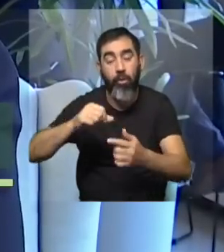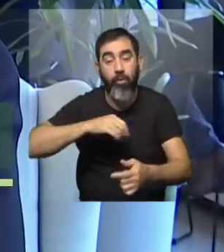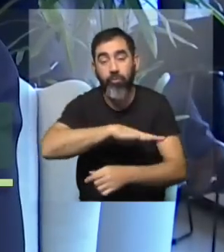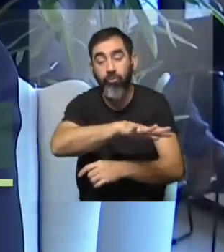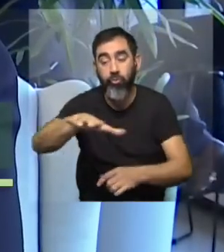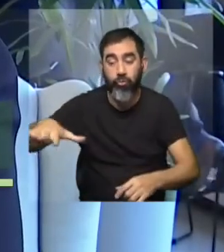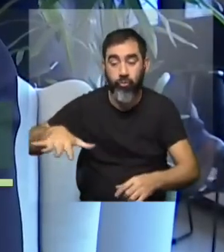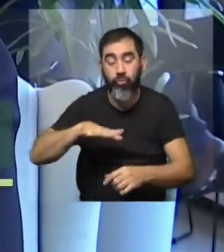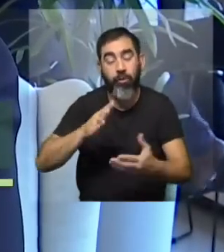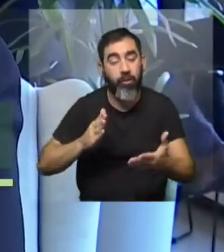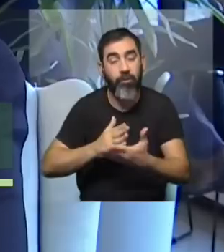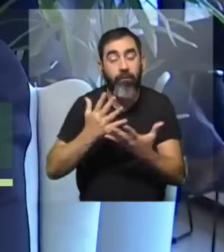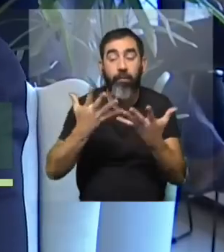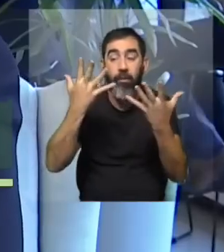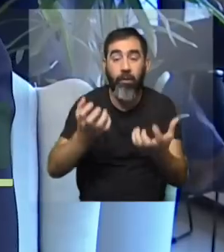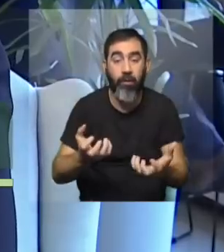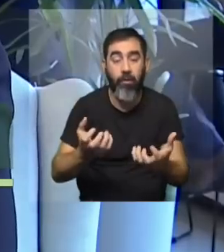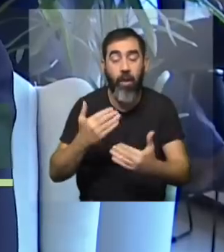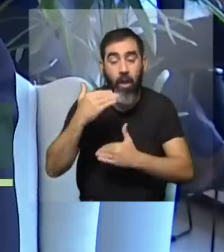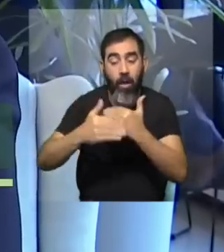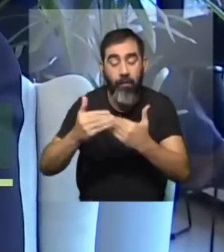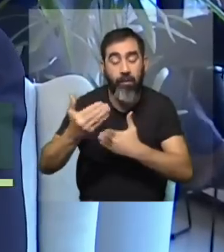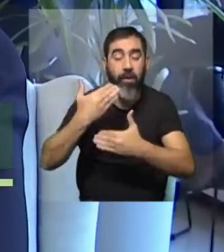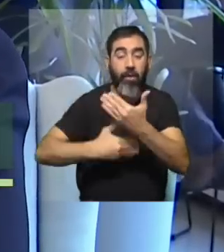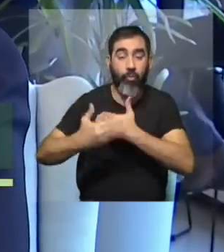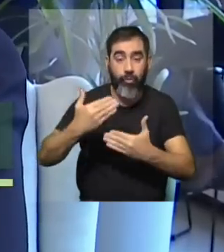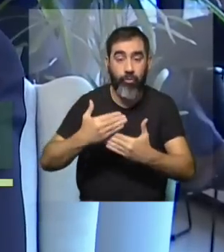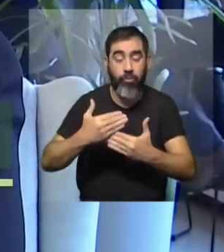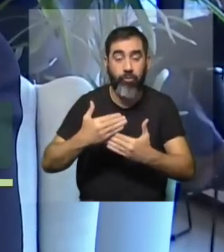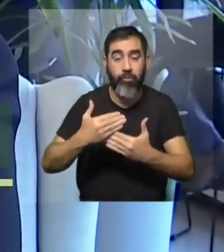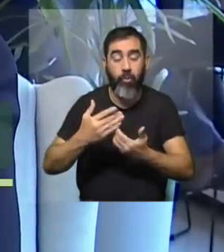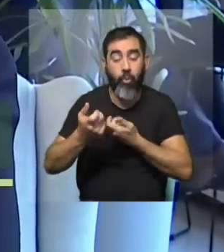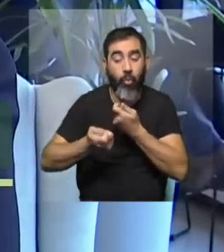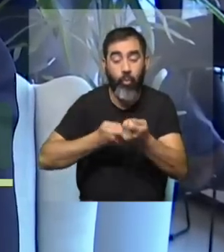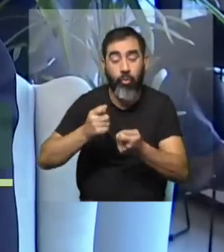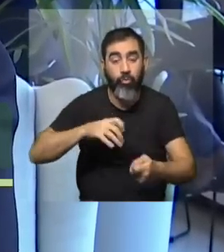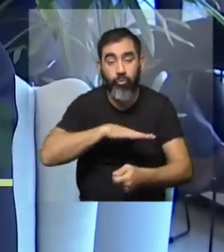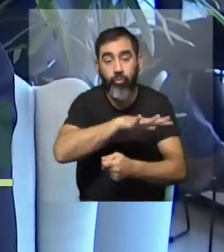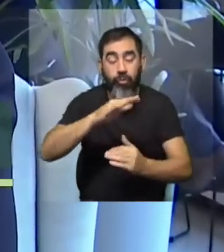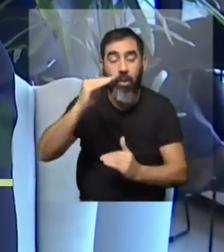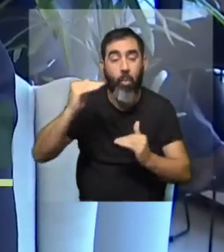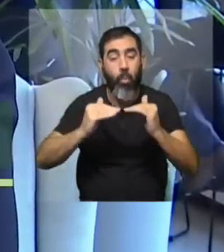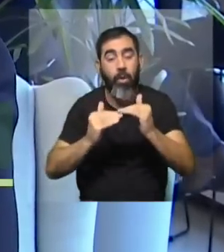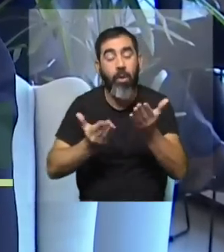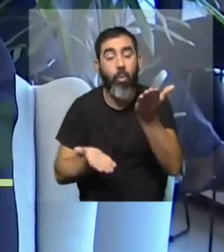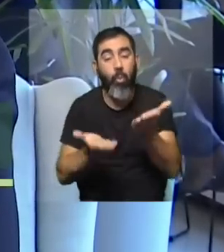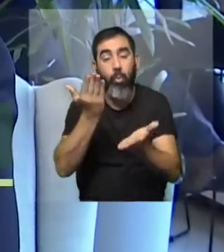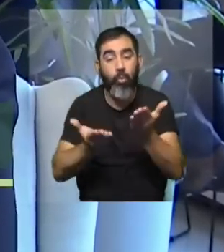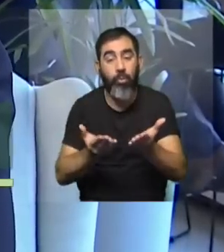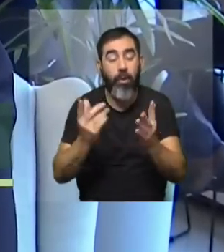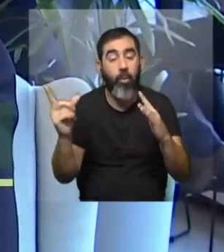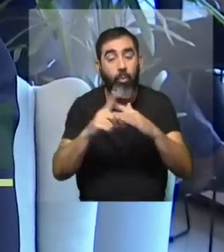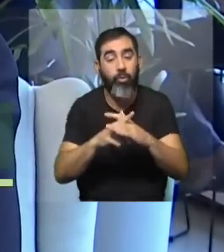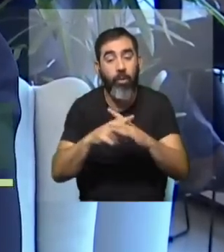sociedad que ha buscado llevar adelante con avances y retrocesos la construcción de una sociedad más igualitaria justa e inclusiva